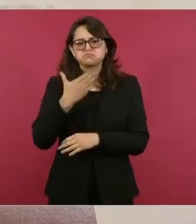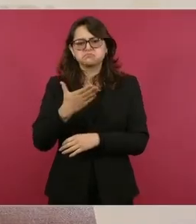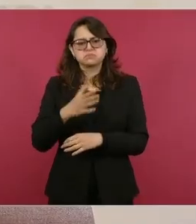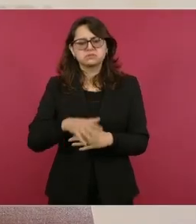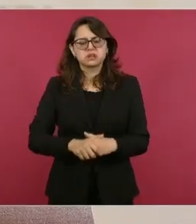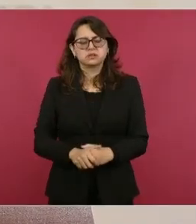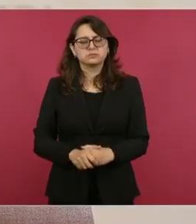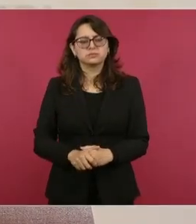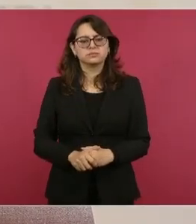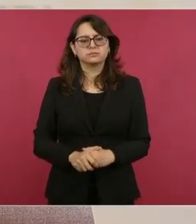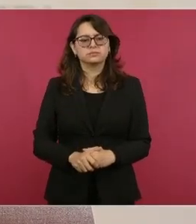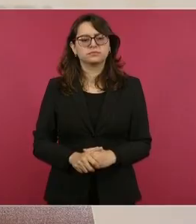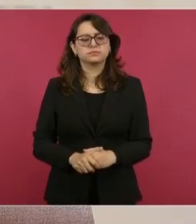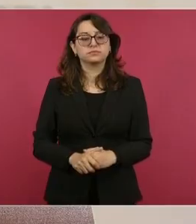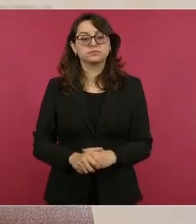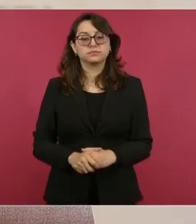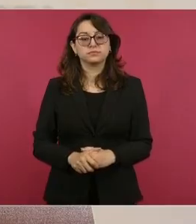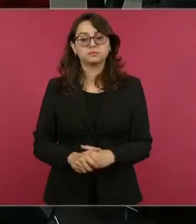todos.